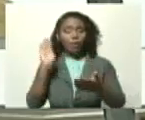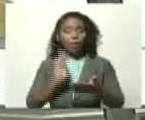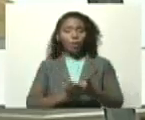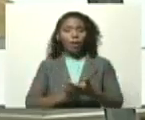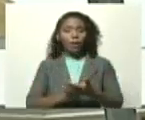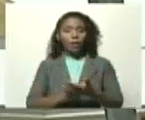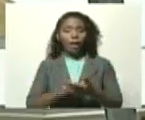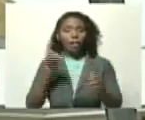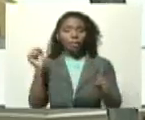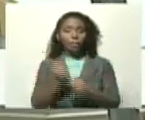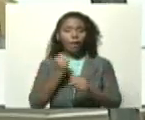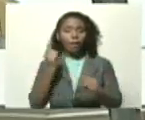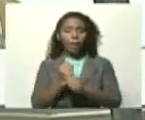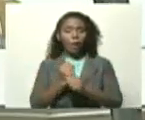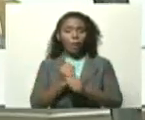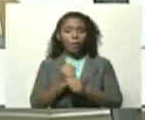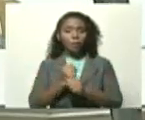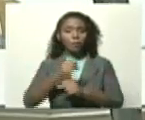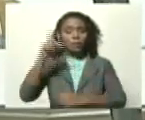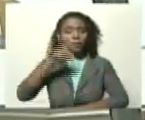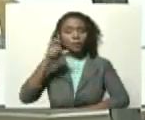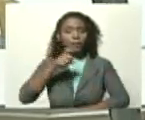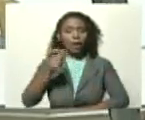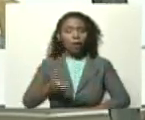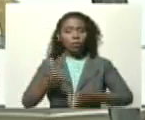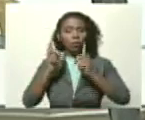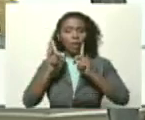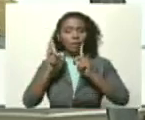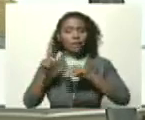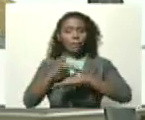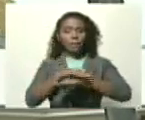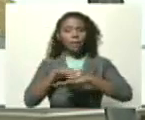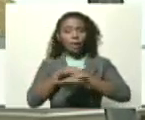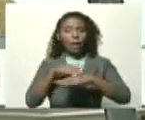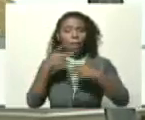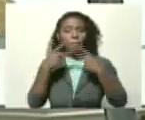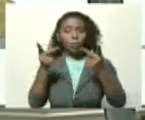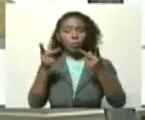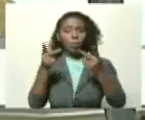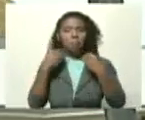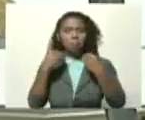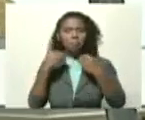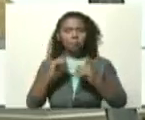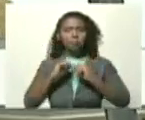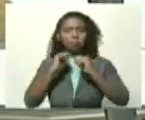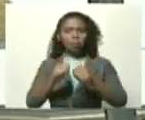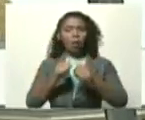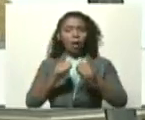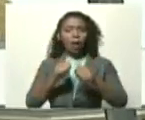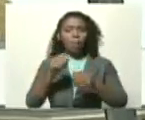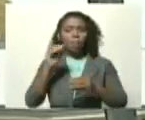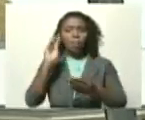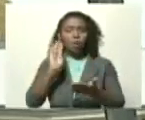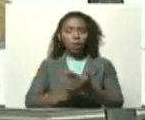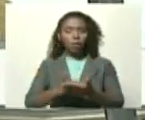las gestiones necesarias con las autoridades del Ministerio Público para comenzar a